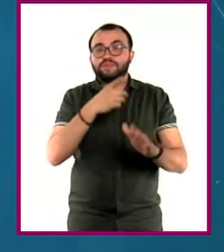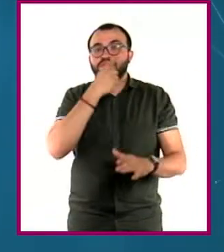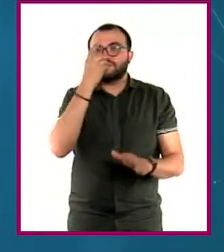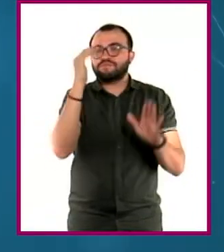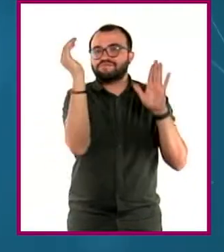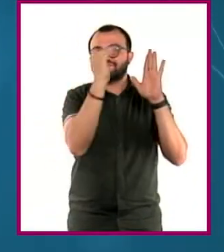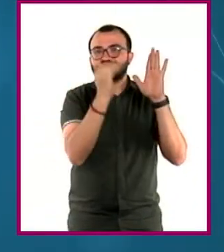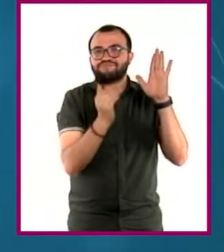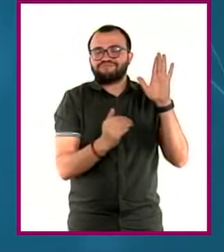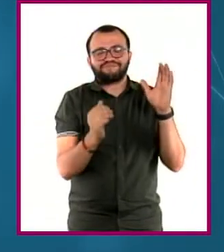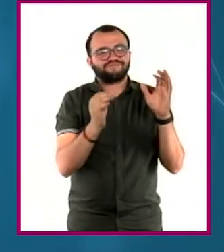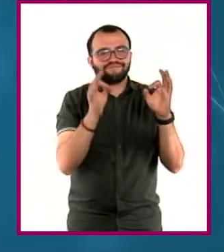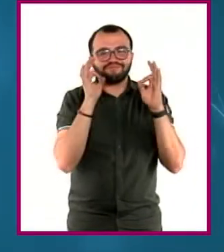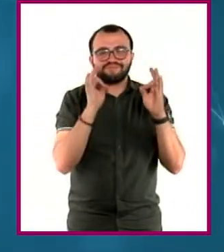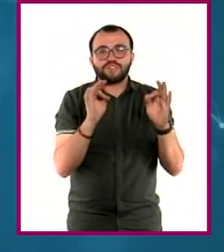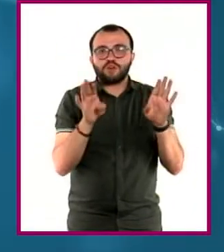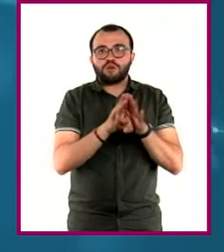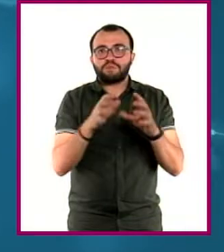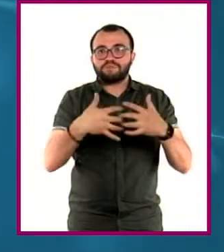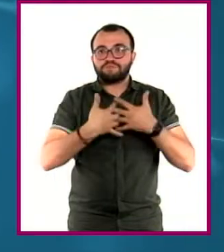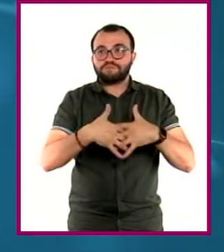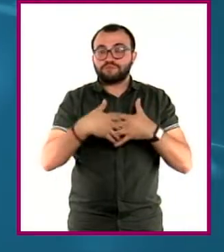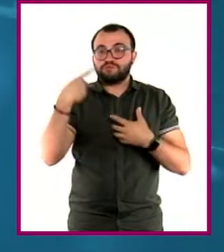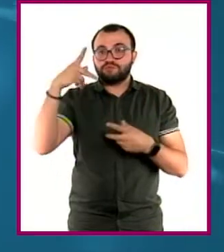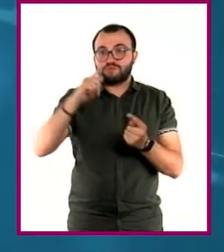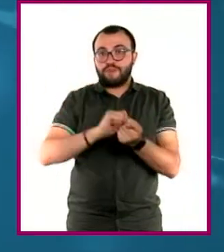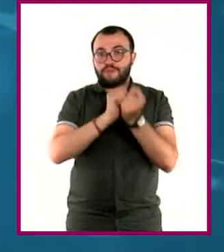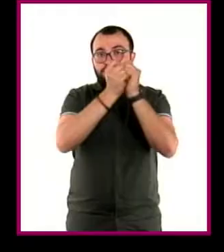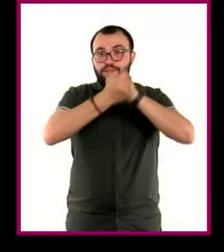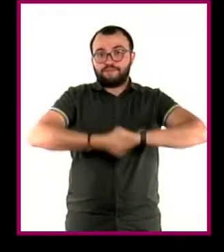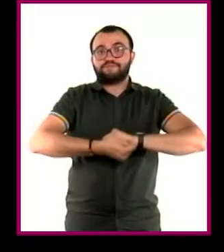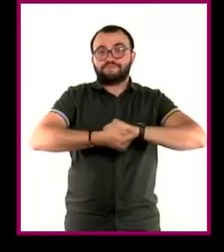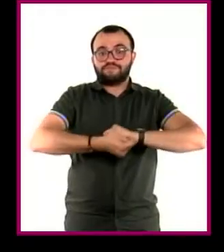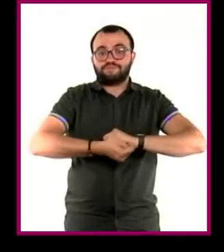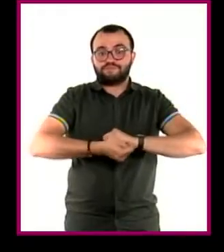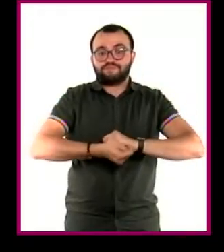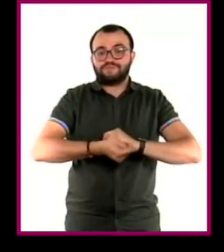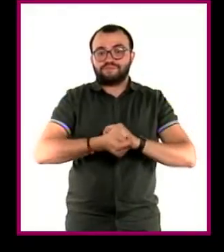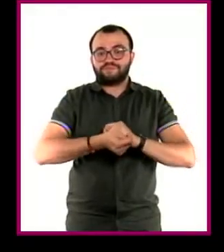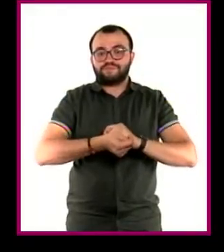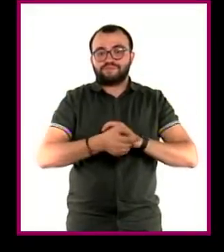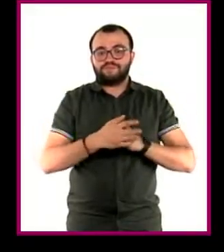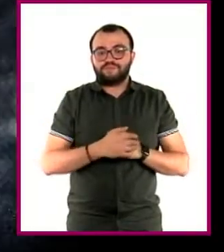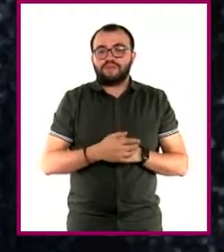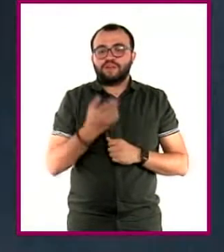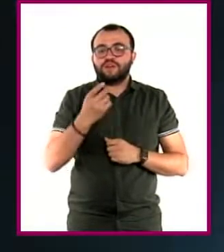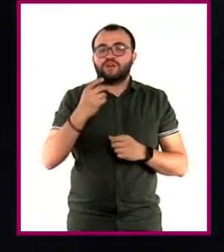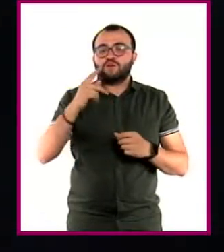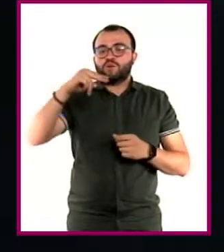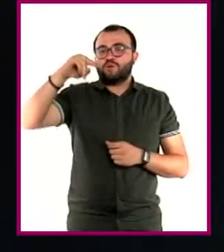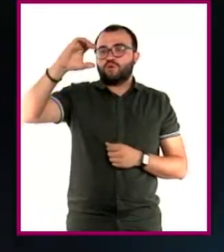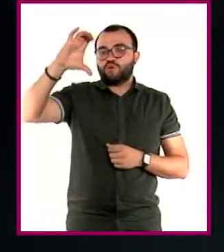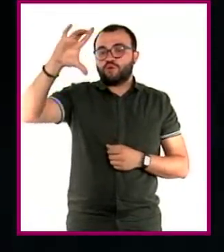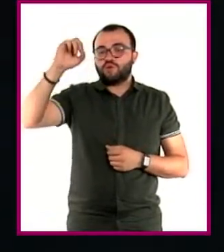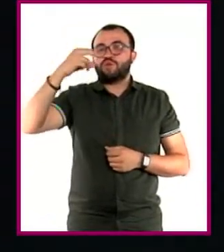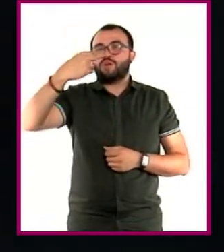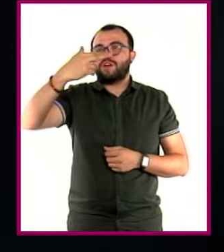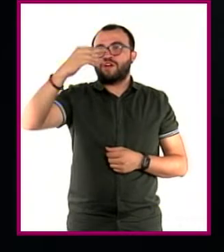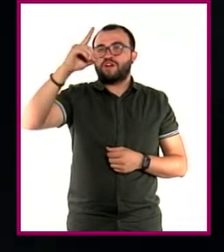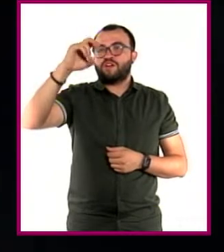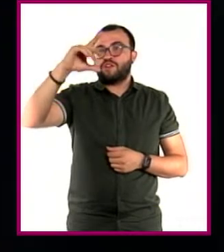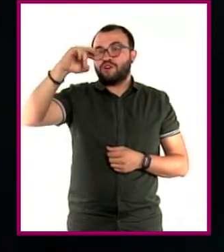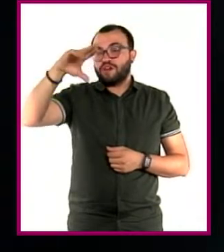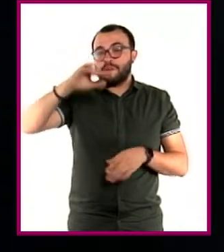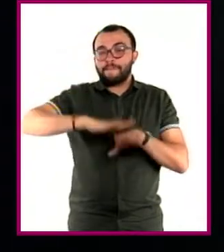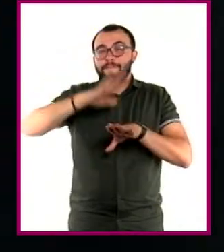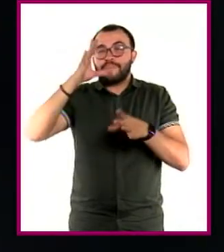descripción detallada de dicho mecanismo de fusión nuclear. El núcleo de hidrógeno es el más ligero de la naturaleza al